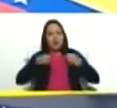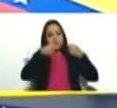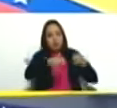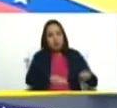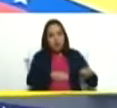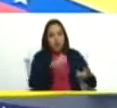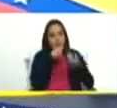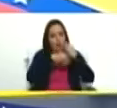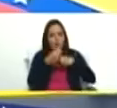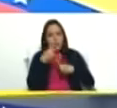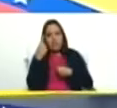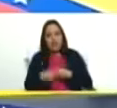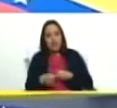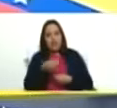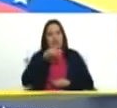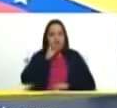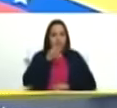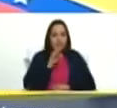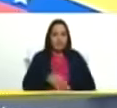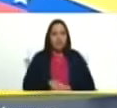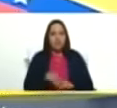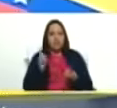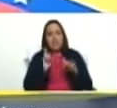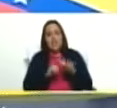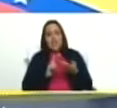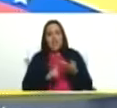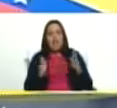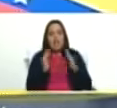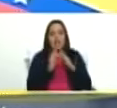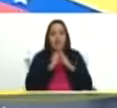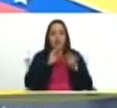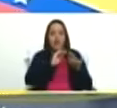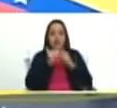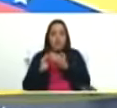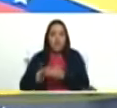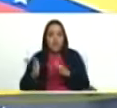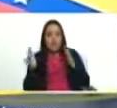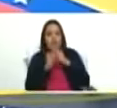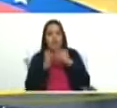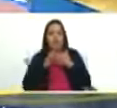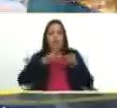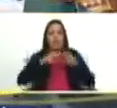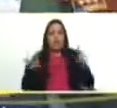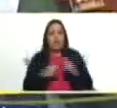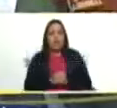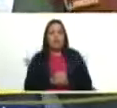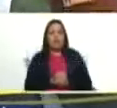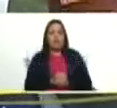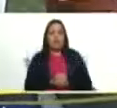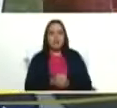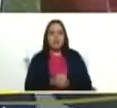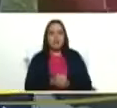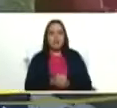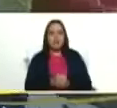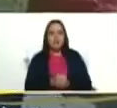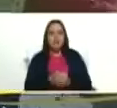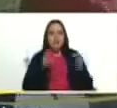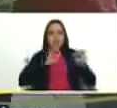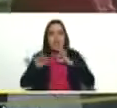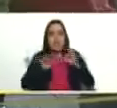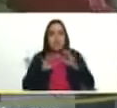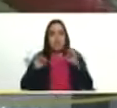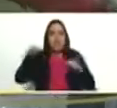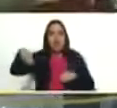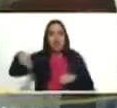Familia, la Plaza Comunitaria, la Casa de Paz, el Anfiteatro Mauro de Katia, gran Mauro, honor y gloria a Mauro